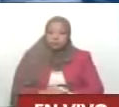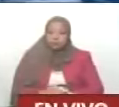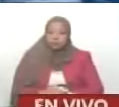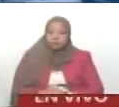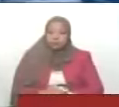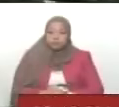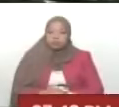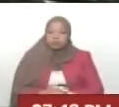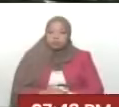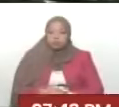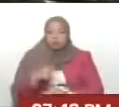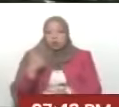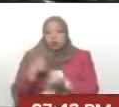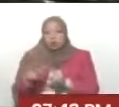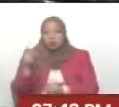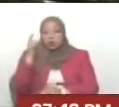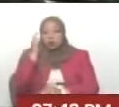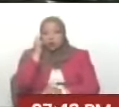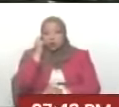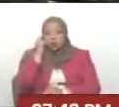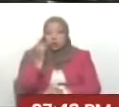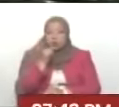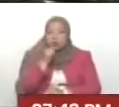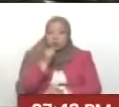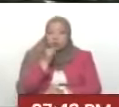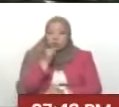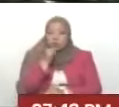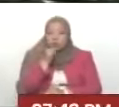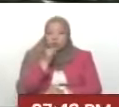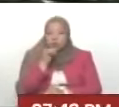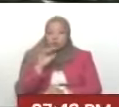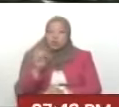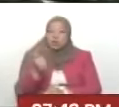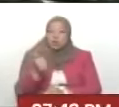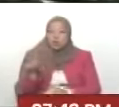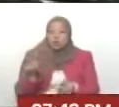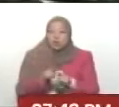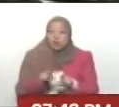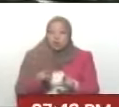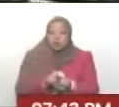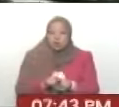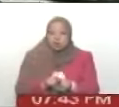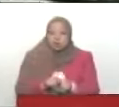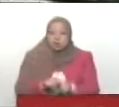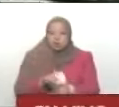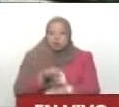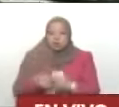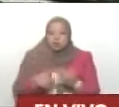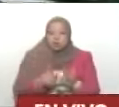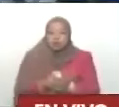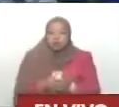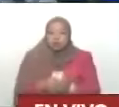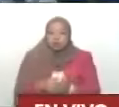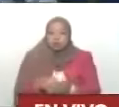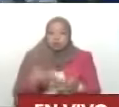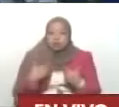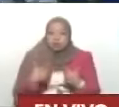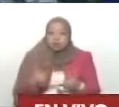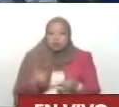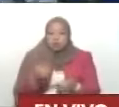Putin el otro día y Xi Jinping lo han dicho ya 10.000 veces, igual que ustedes lo repiten. Salud, salud, salud,